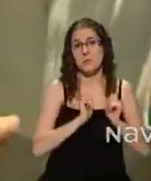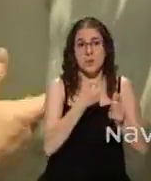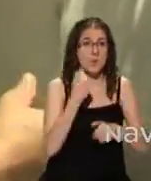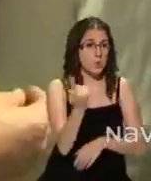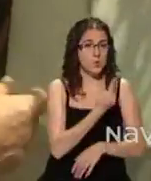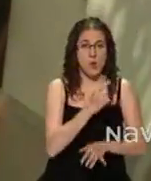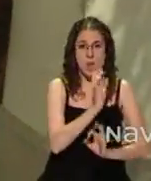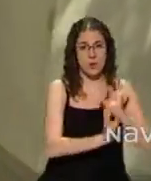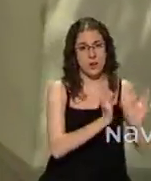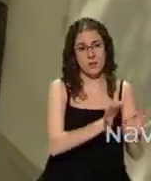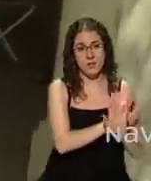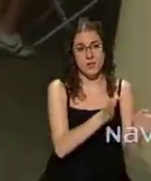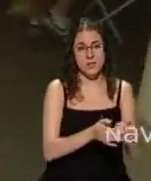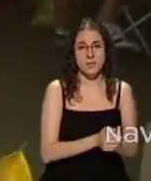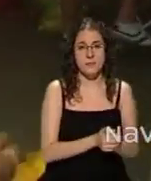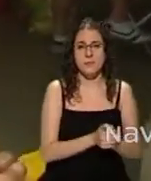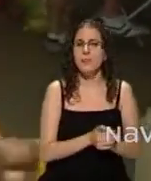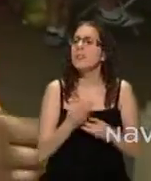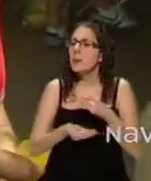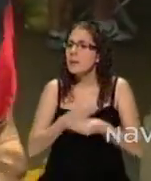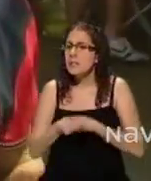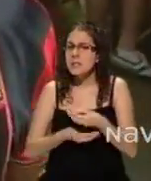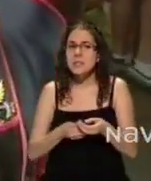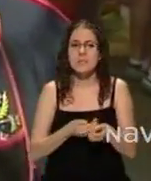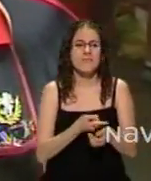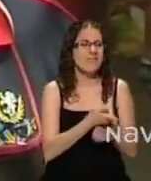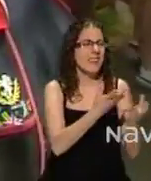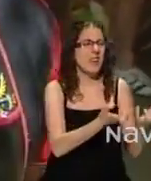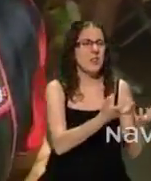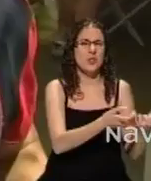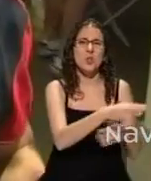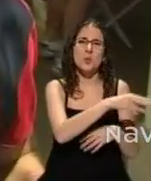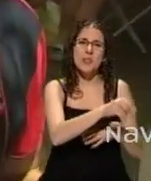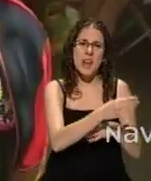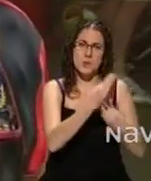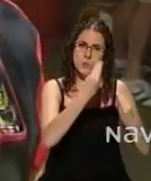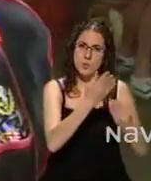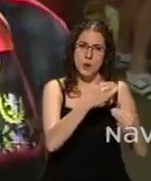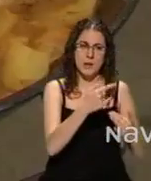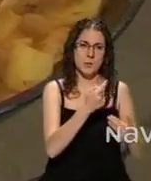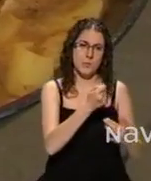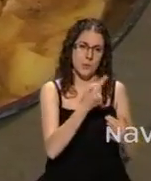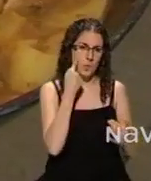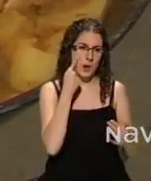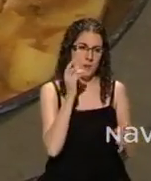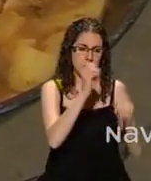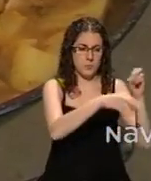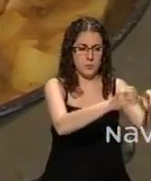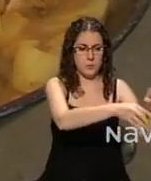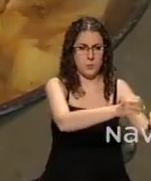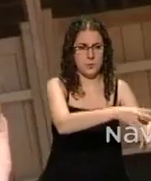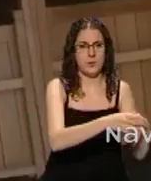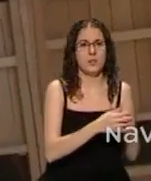porque está soso y no tiene sal buena, le voy a... Pero bueno, que esté rico, ¿eh? Sí, para ayudar, no es